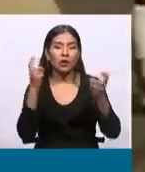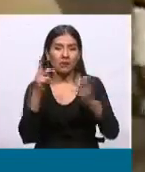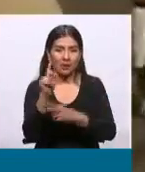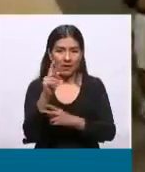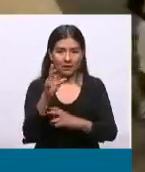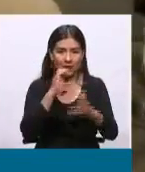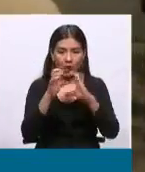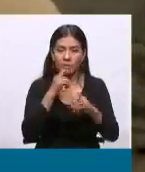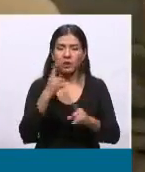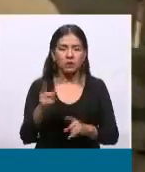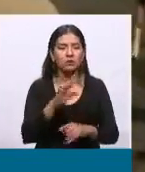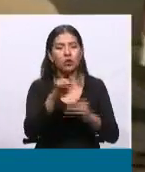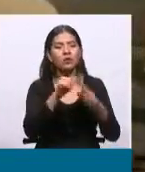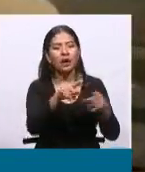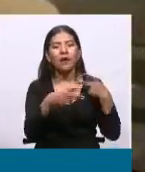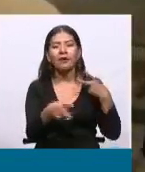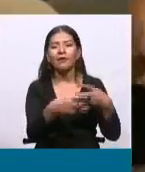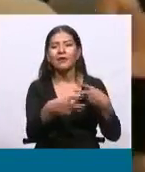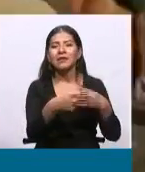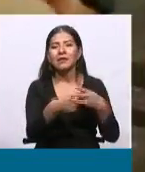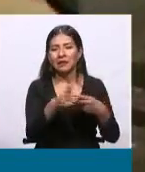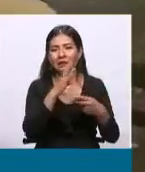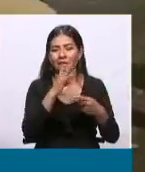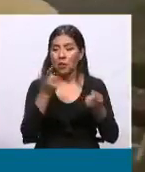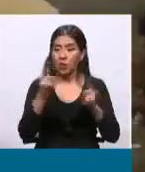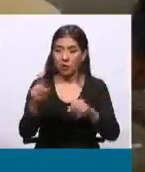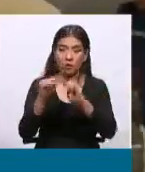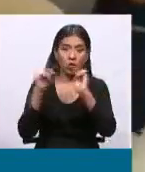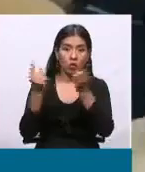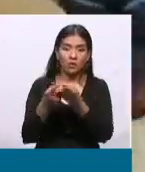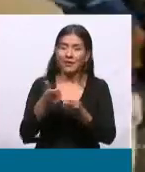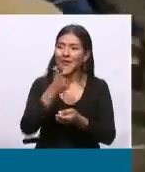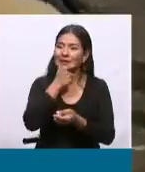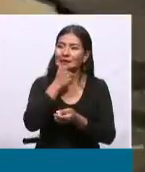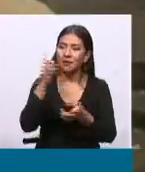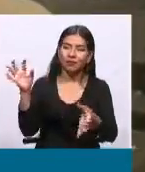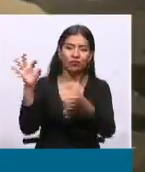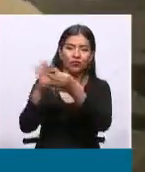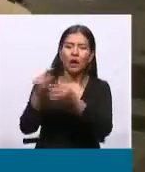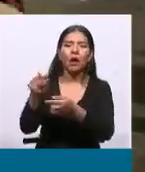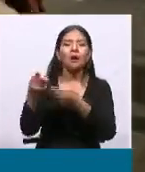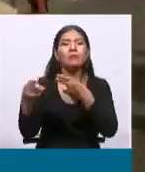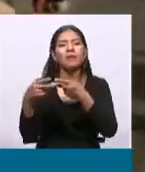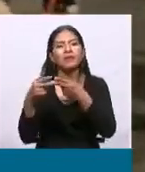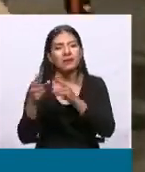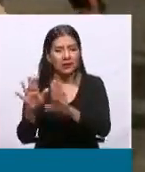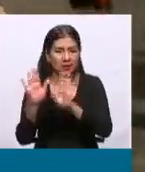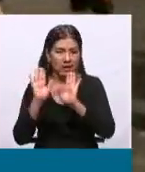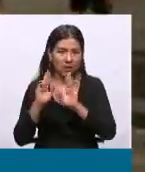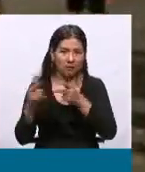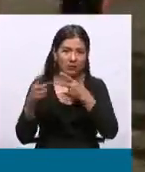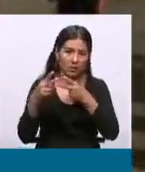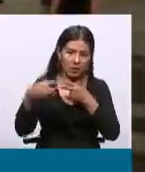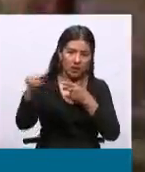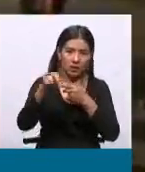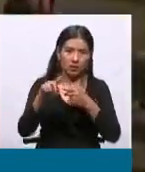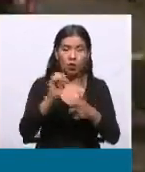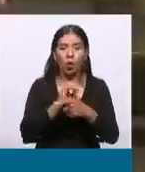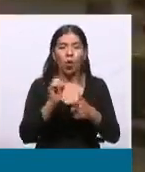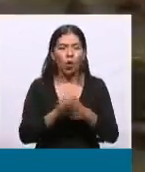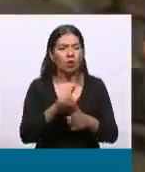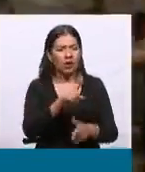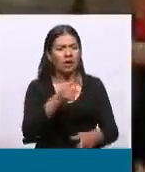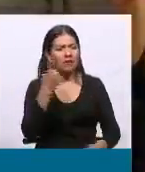comunicación son o vecinos, cuando se habla de quienes son afines a Luis Fernando Camacho, o son